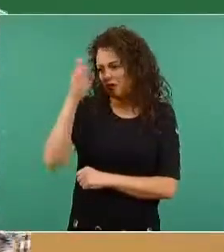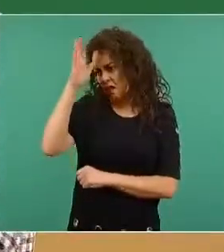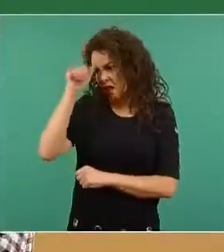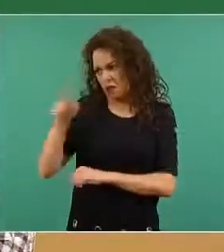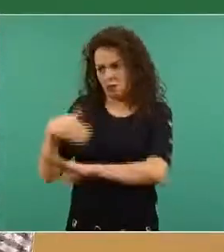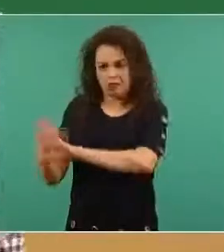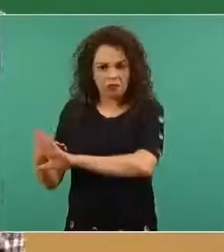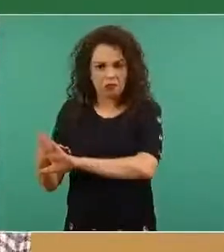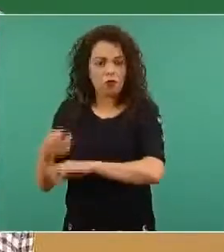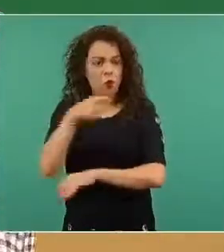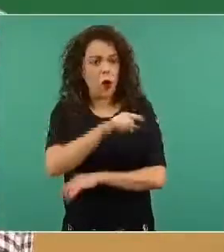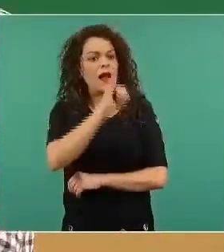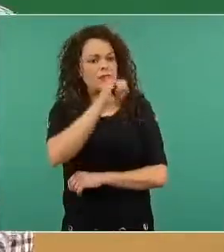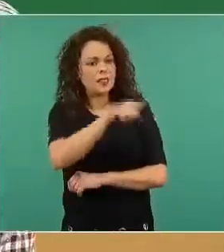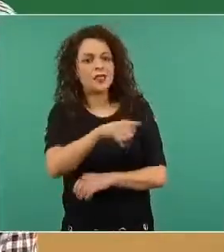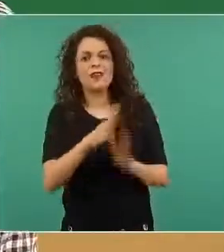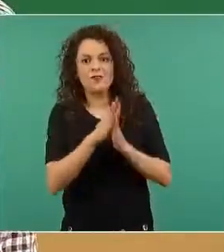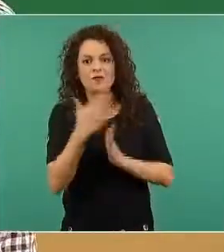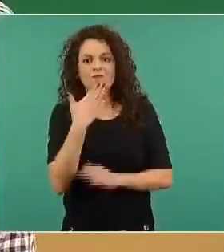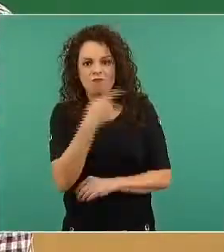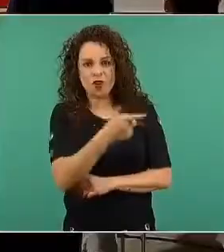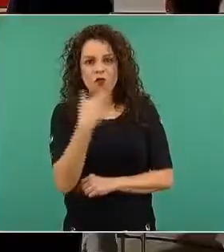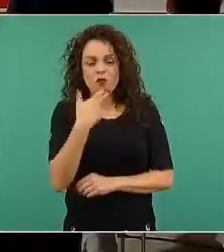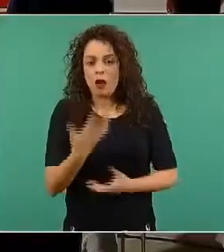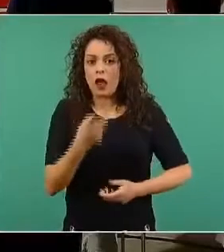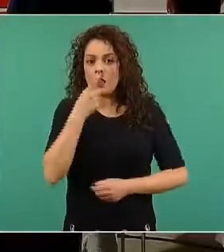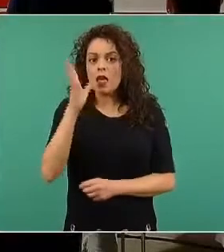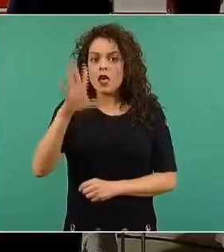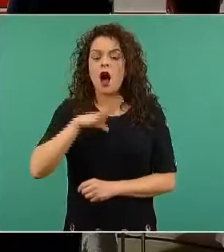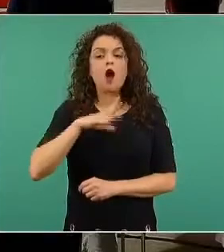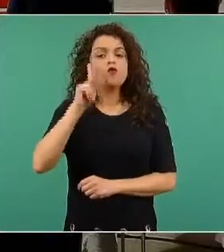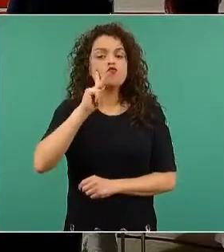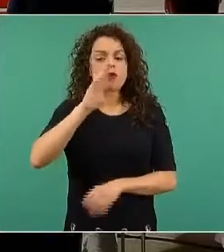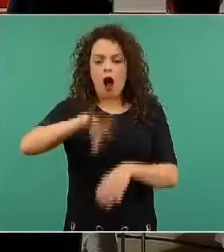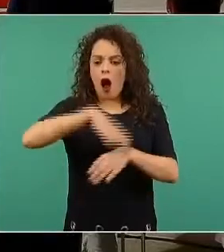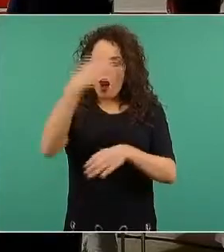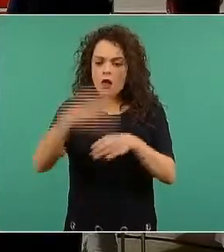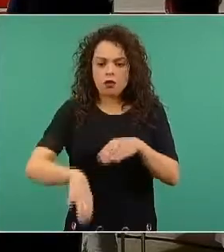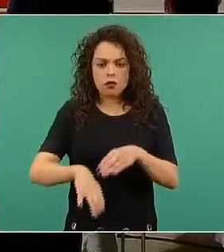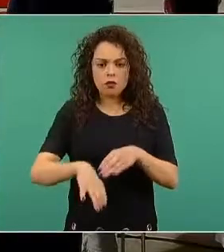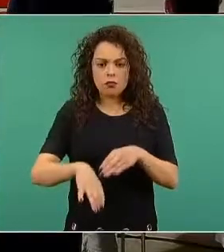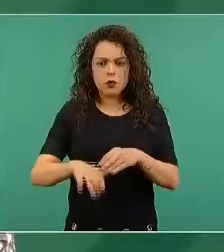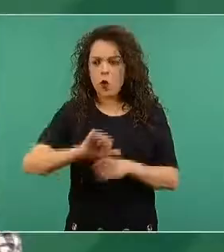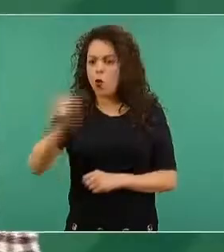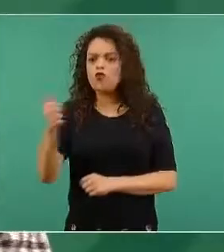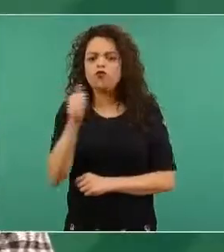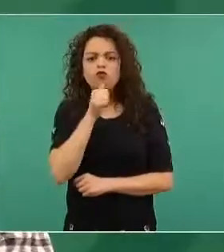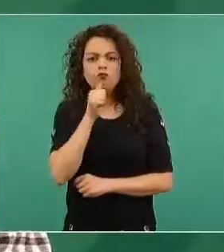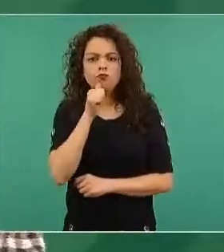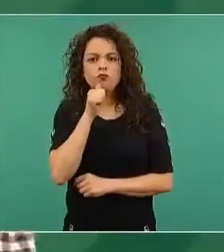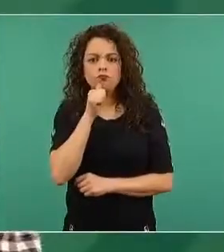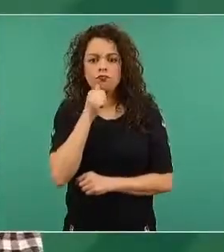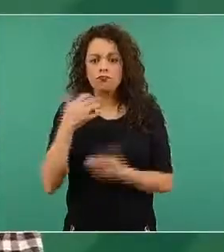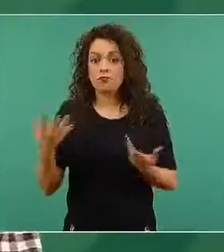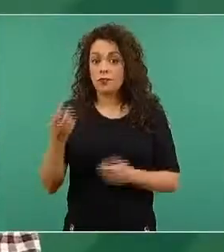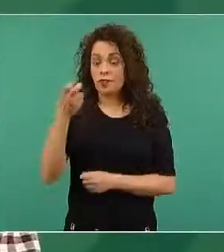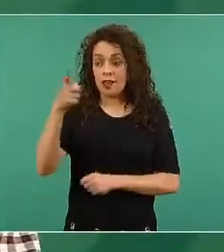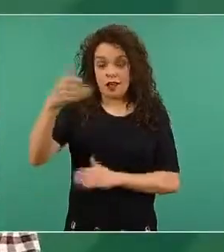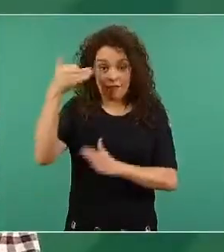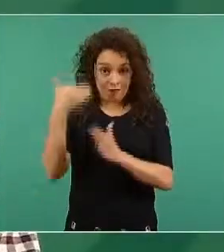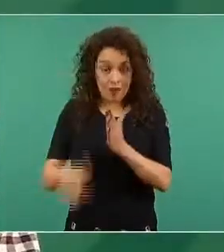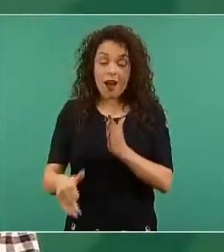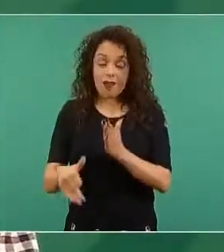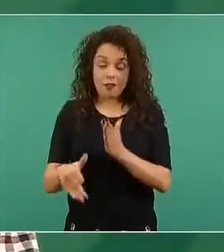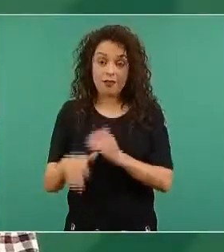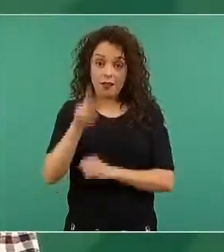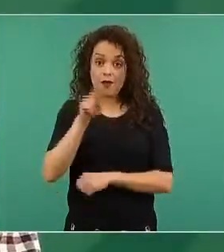y decía que para unas ya se tenía los ensayos clínicos terminados y para las otras no. Creo que ahí le falta un poquito